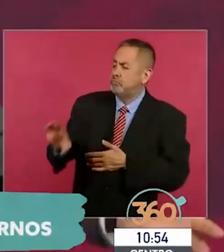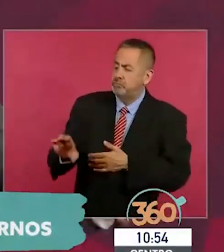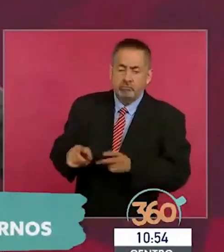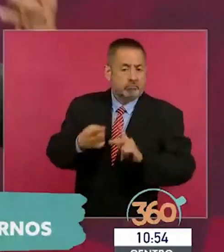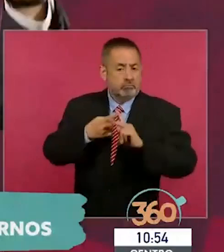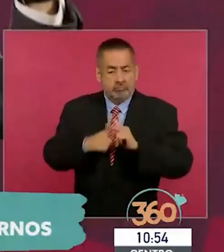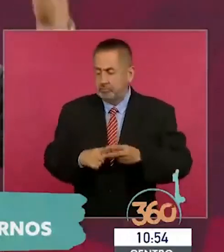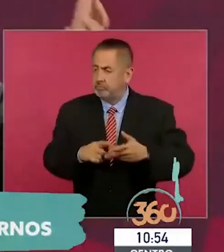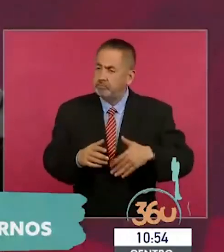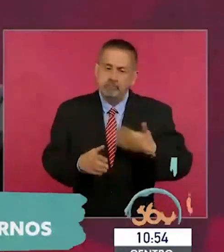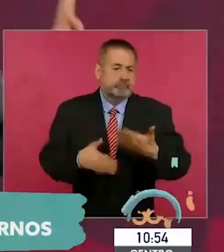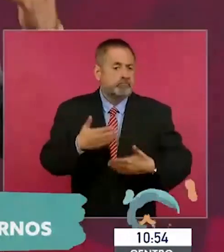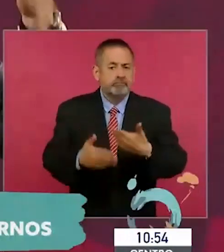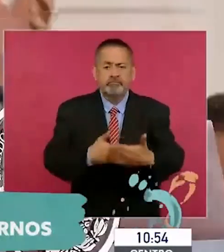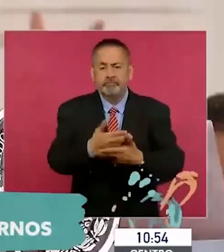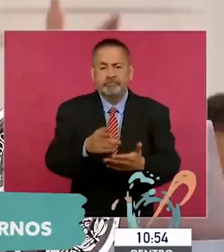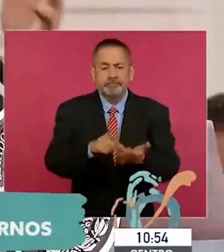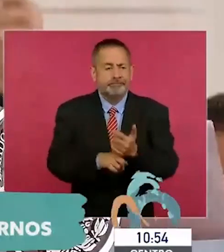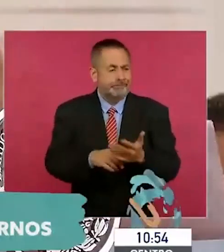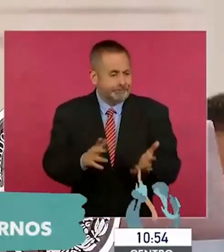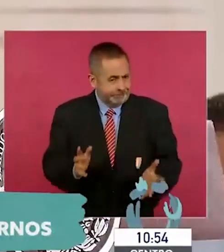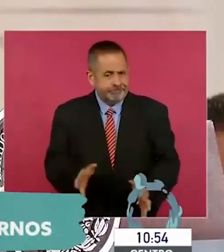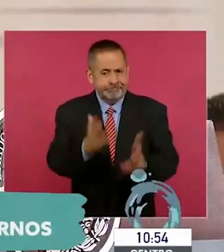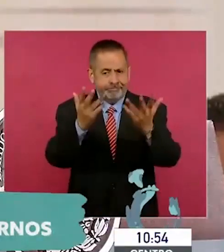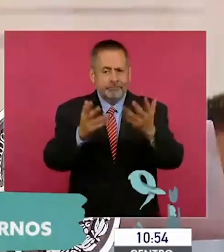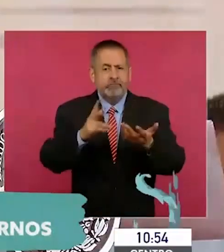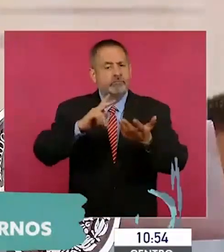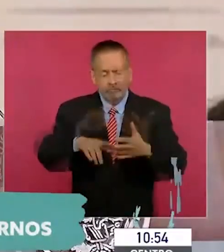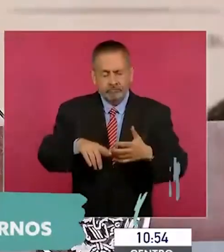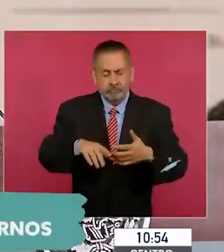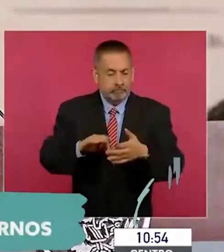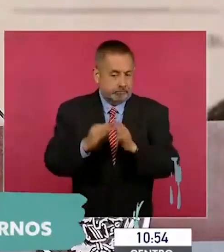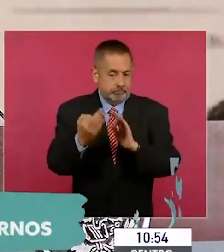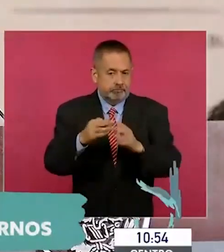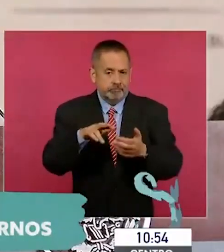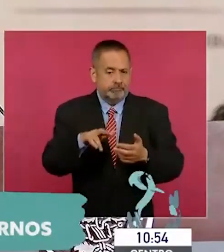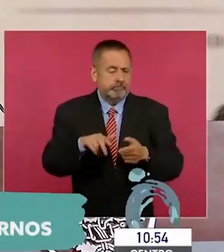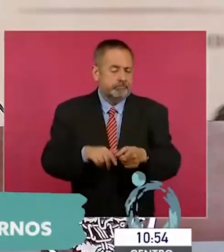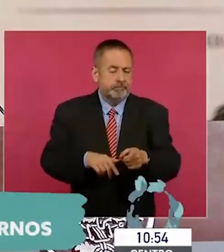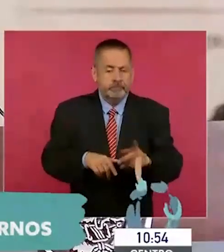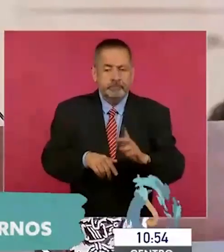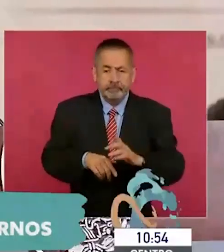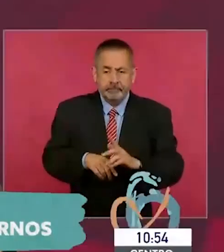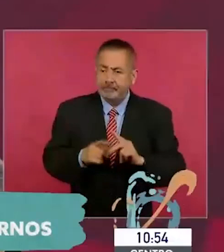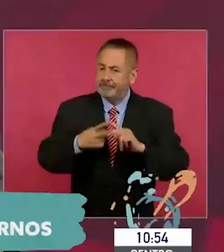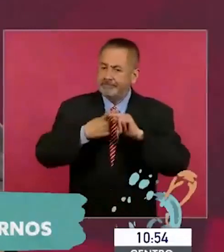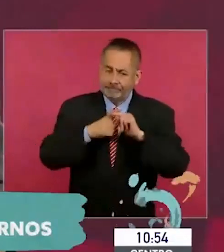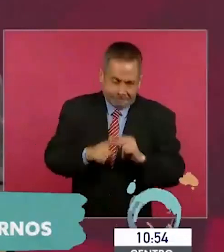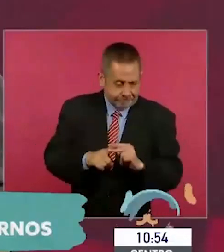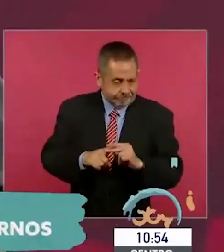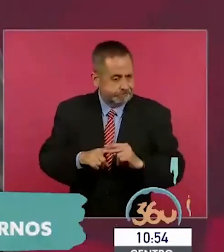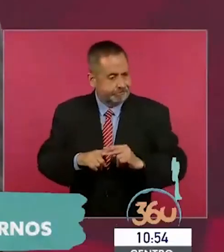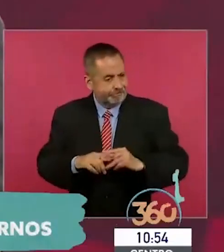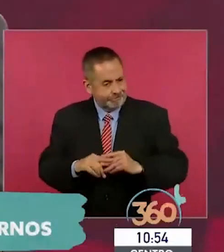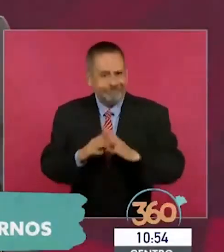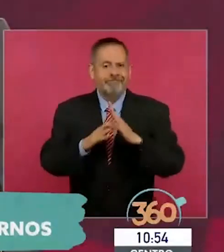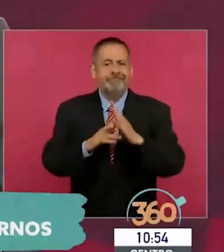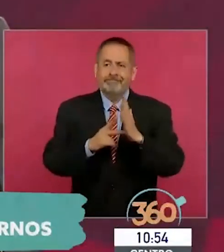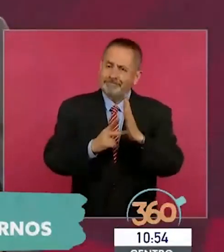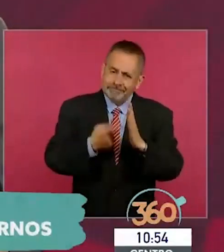echara a andar de nuevo Altos Hornos y se recuperara